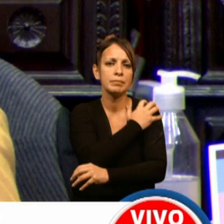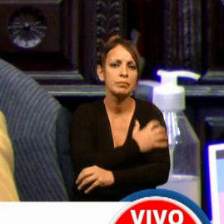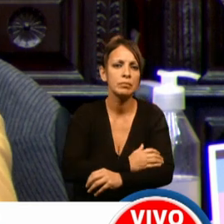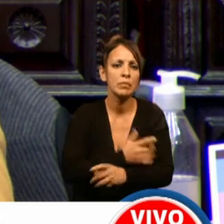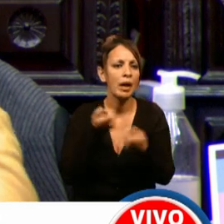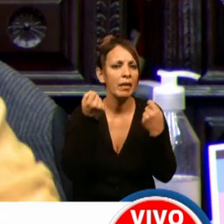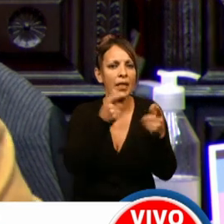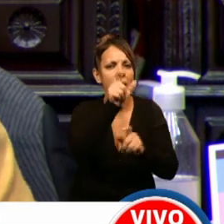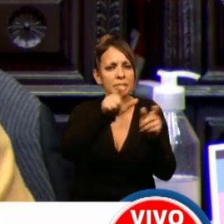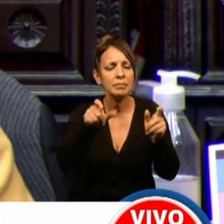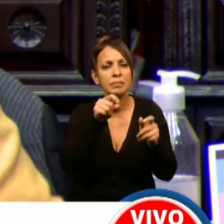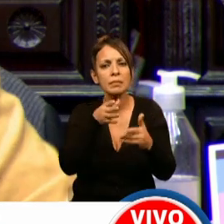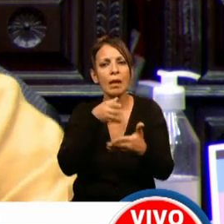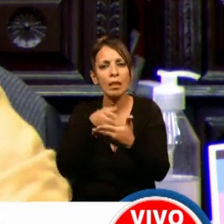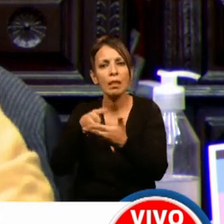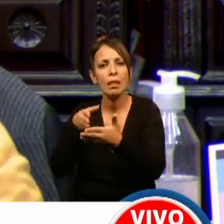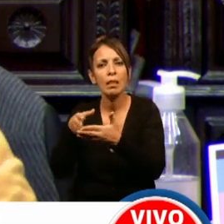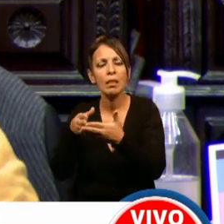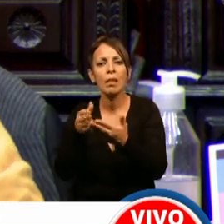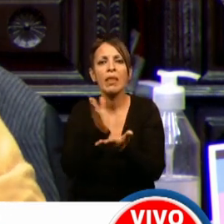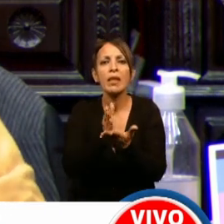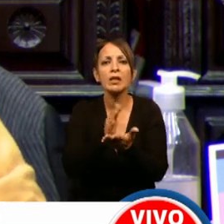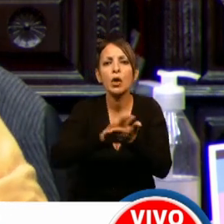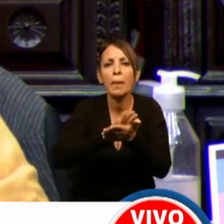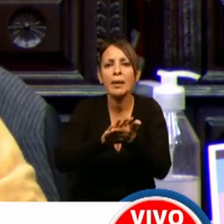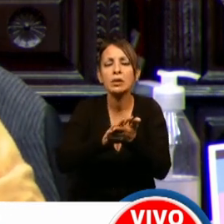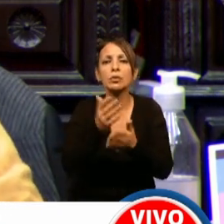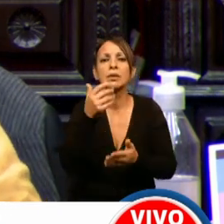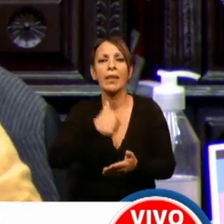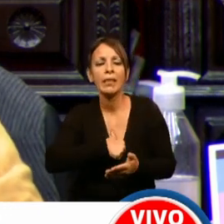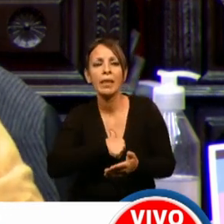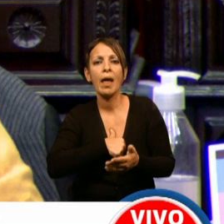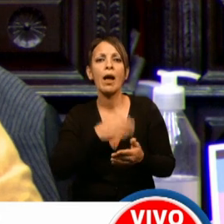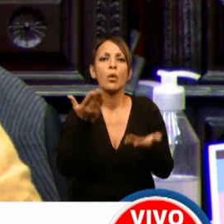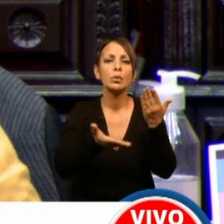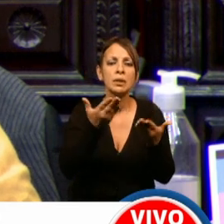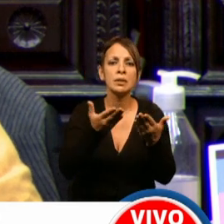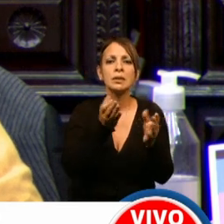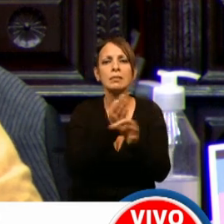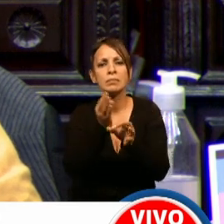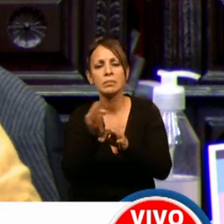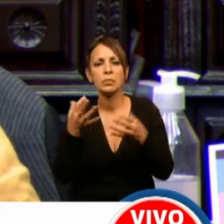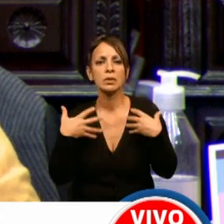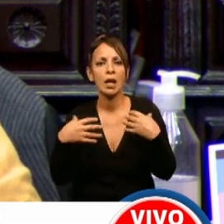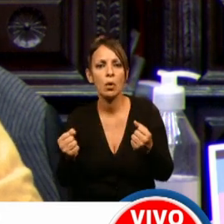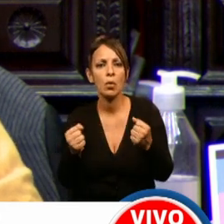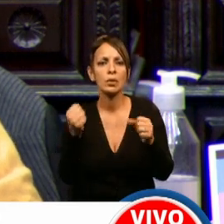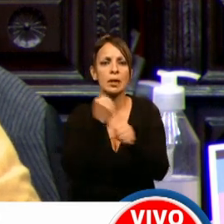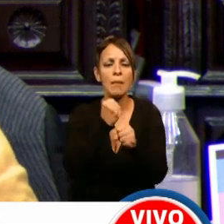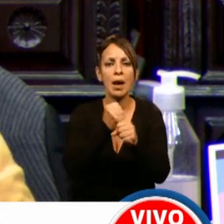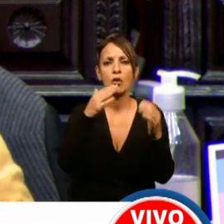acceso a derechos básicos como la identidad la justicia la salud la educación el trabajo y la vivienda